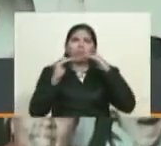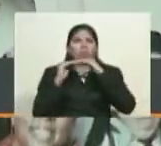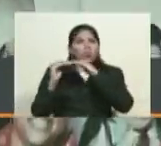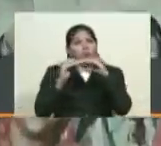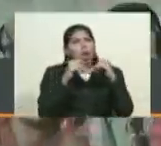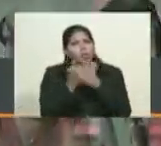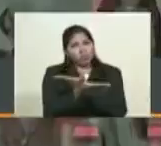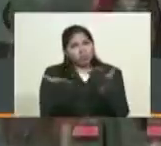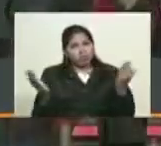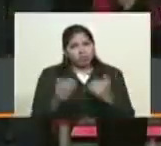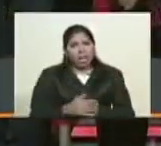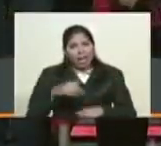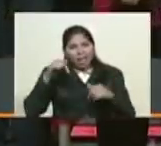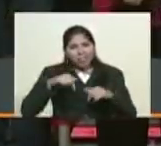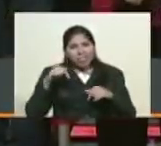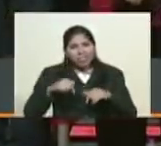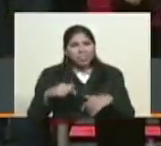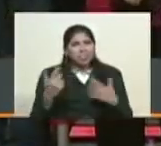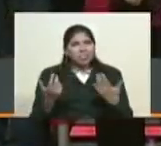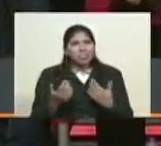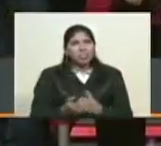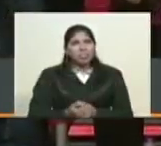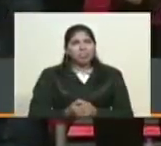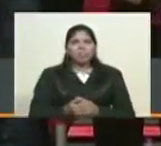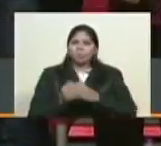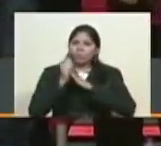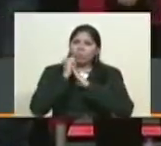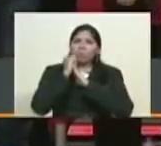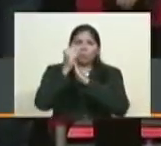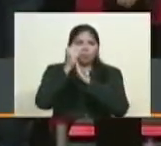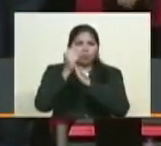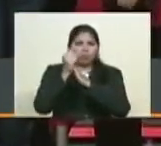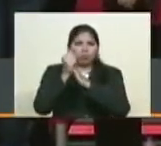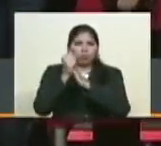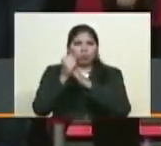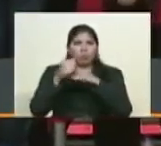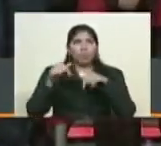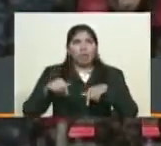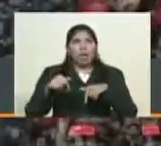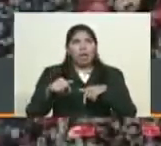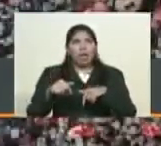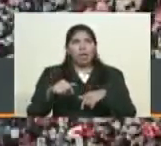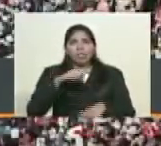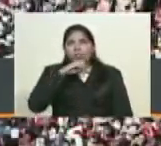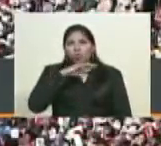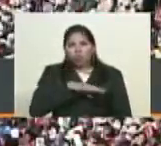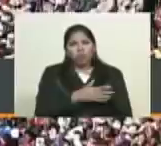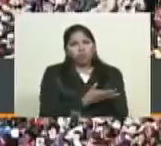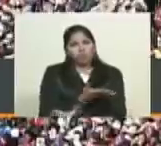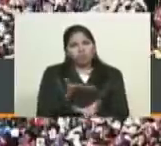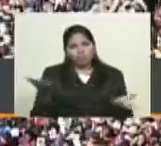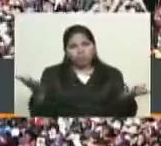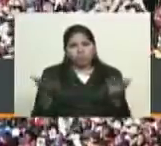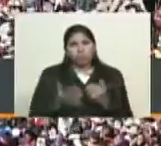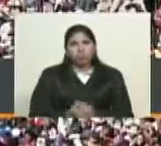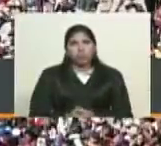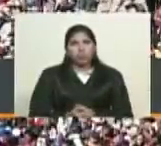que está aquí al frente de una batalla haciendo historia para el pueblo.